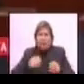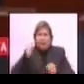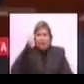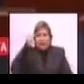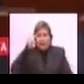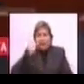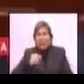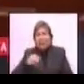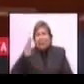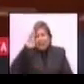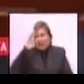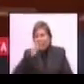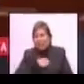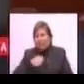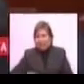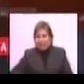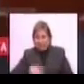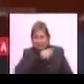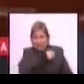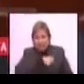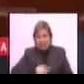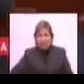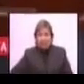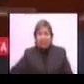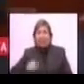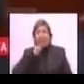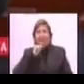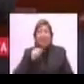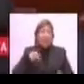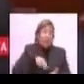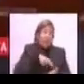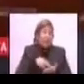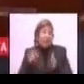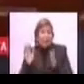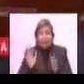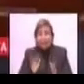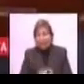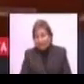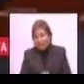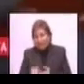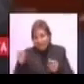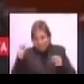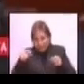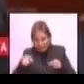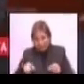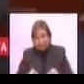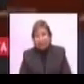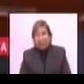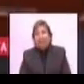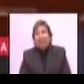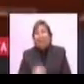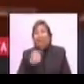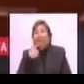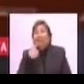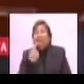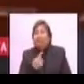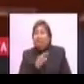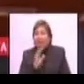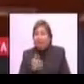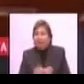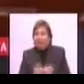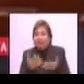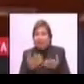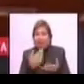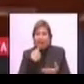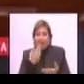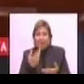mando. Les faltó el fajín o el bailecito para poder venir acá, presidente, a decirnos, todos